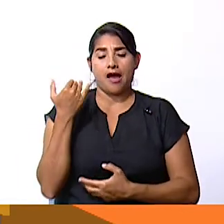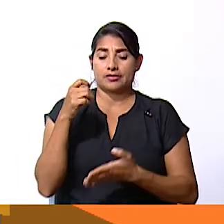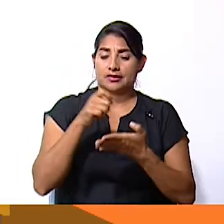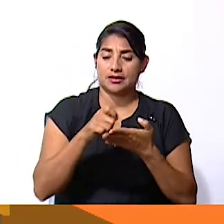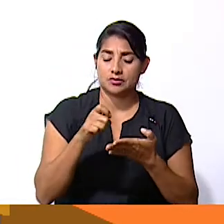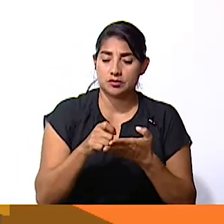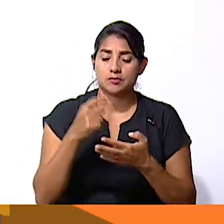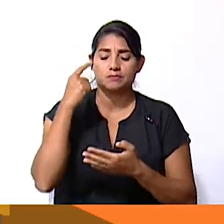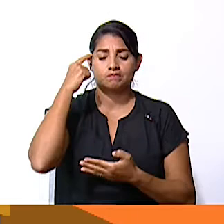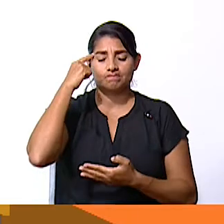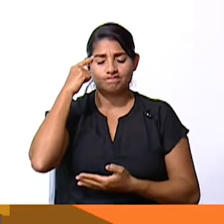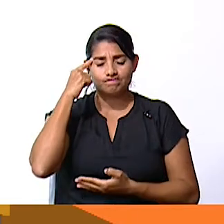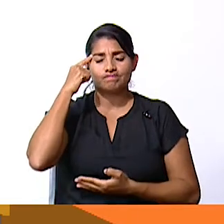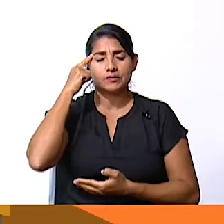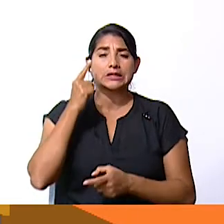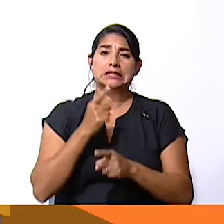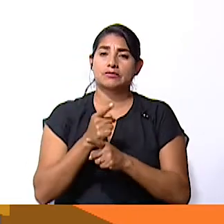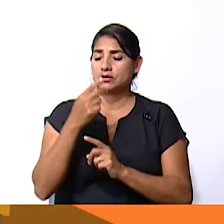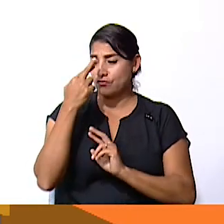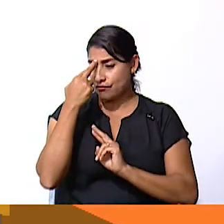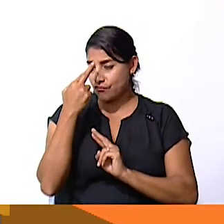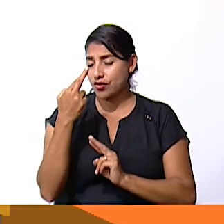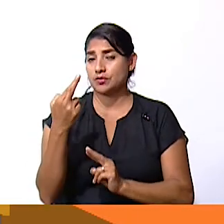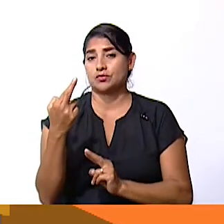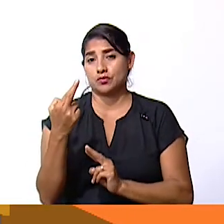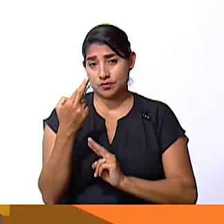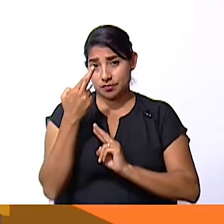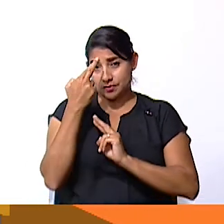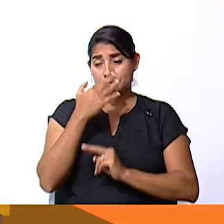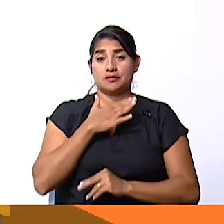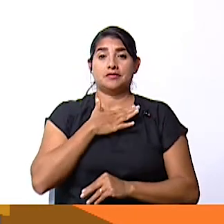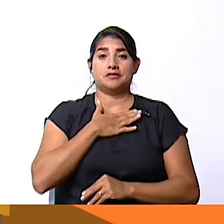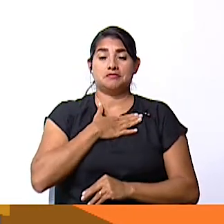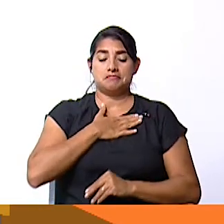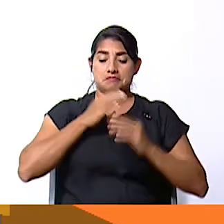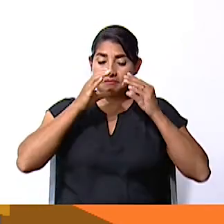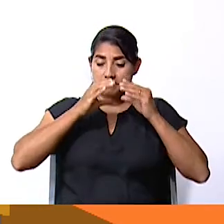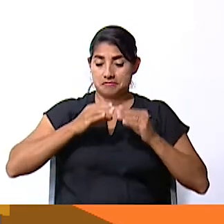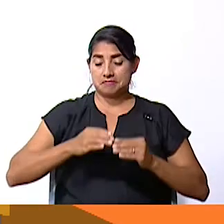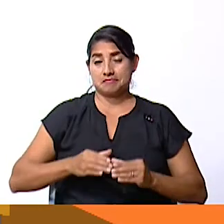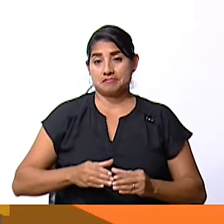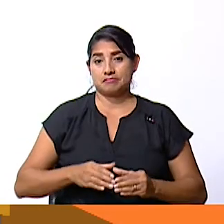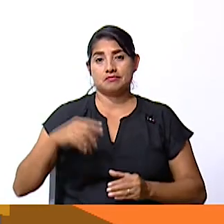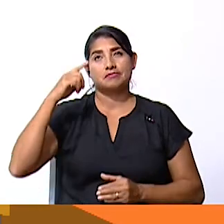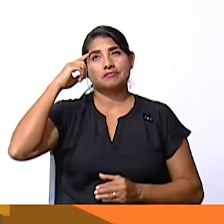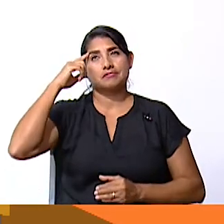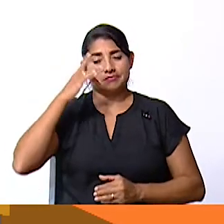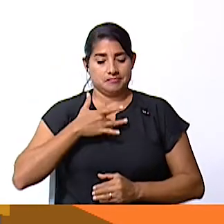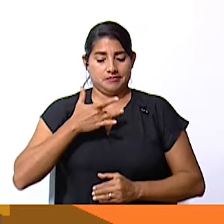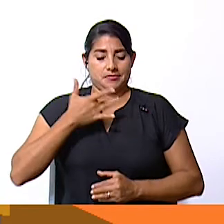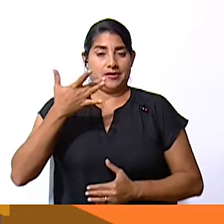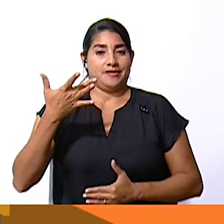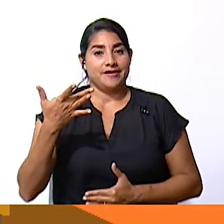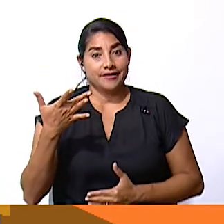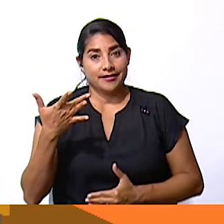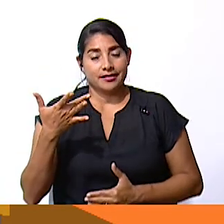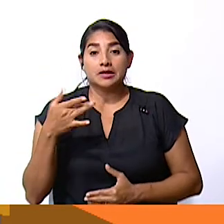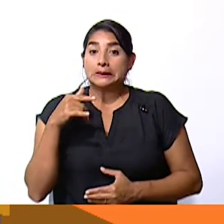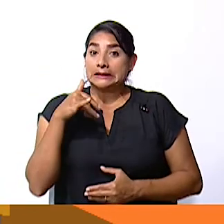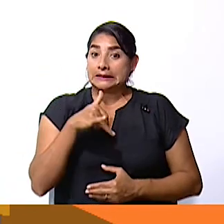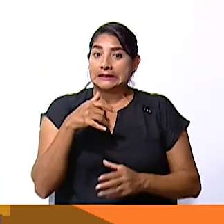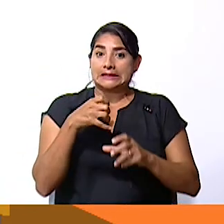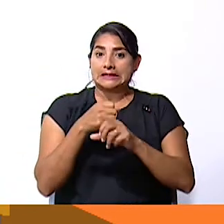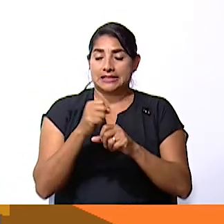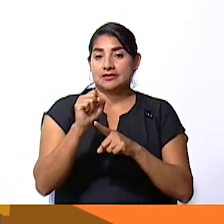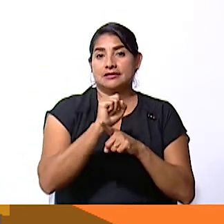ser muy respetuosos de nuestro propio ser para podernos inspirar. Por eso hacíamos